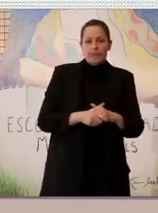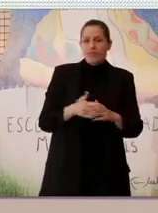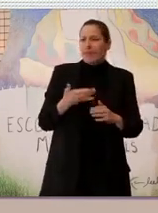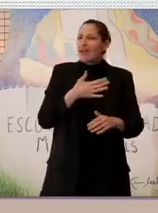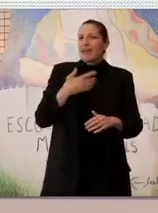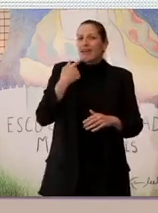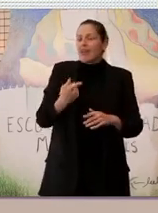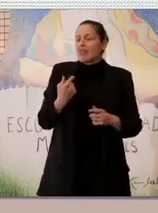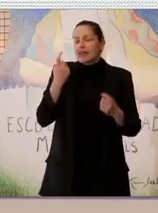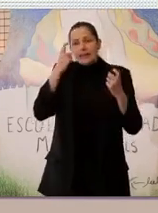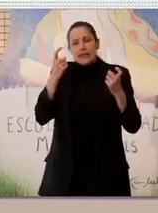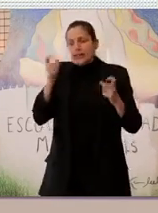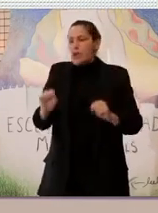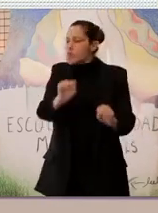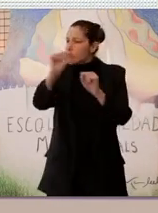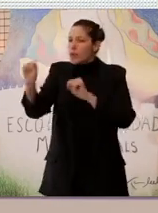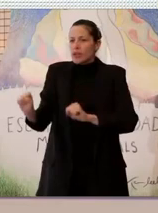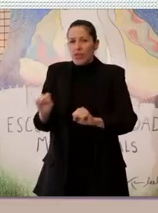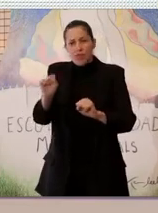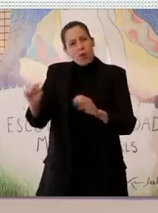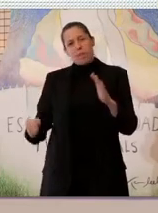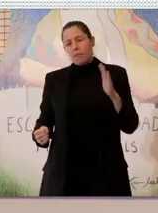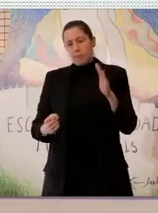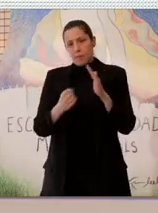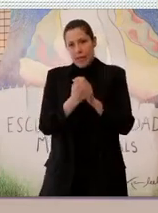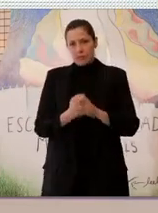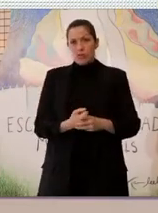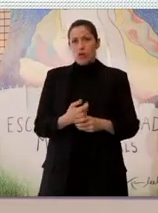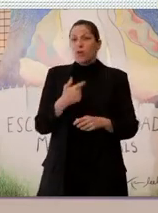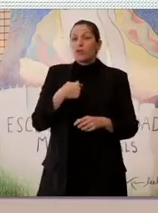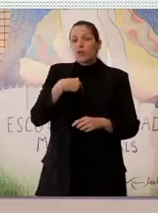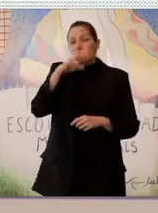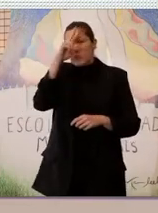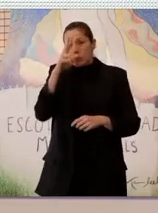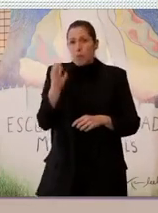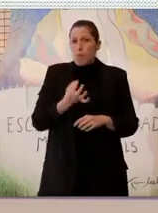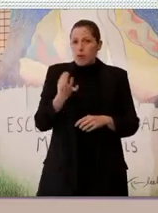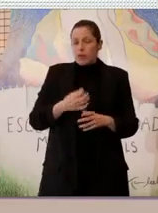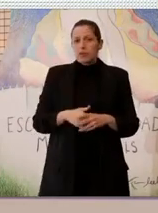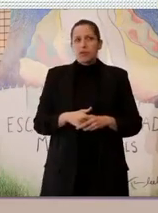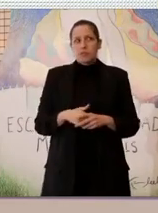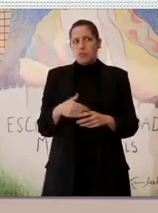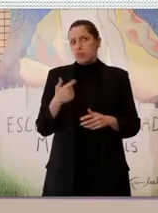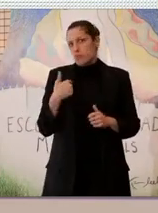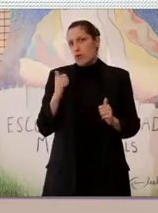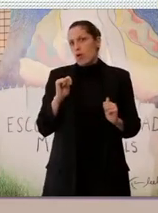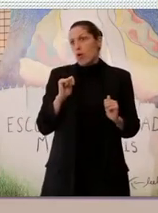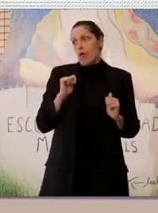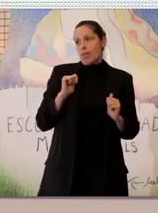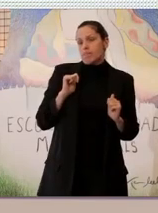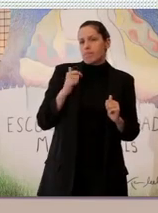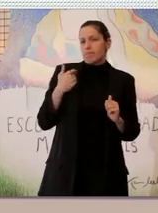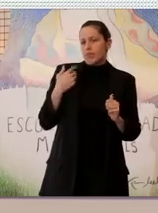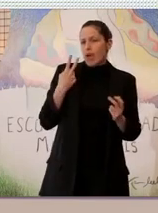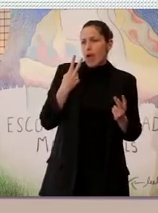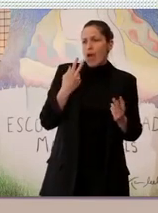protección, pero obviamente a mí lo que me preocupa y me preocupó ya desde que entré, bueno, yo lo venía advirtiendo antes